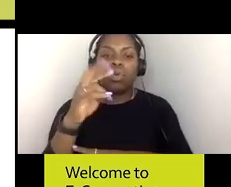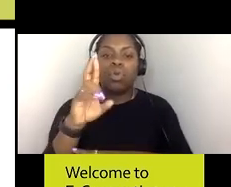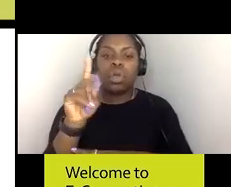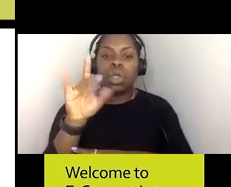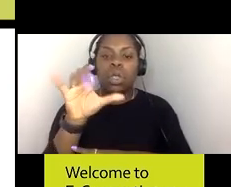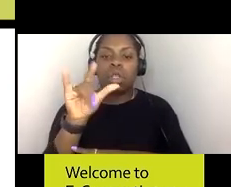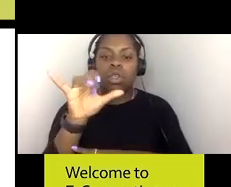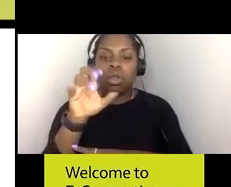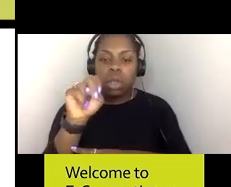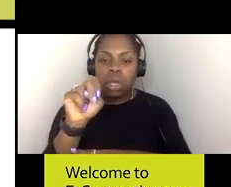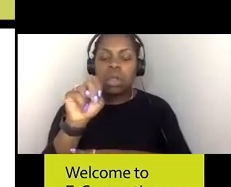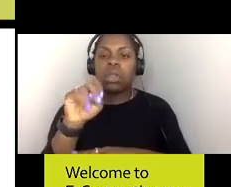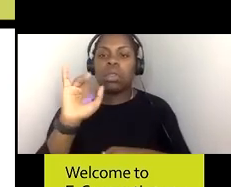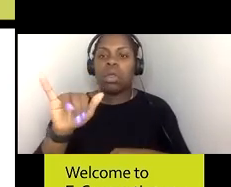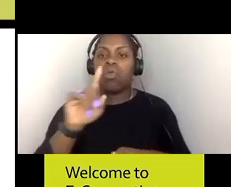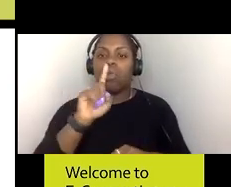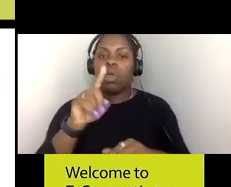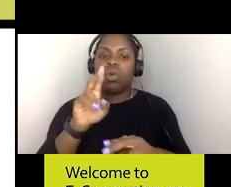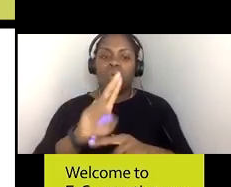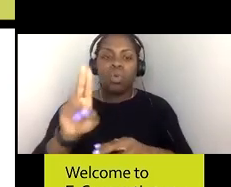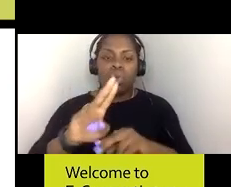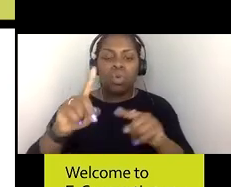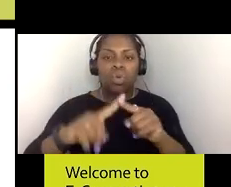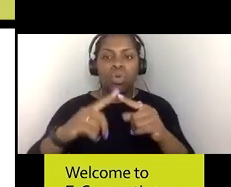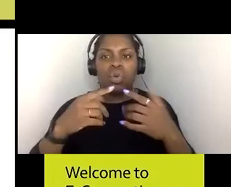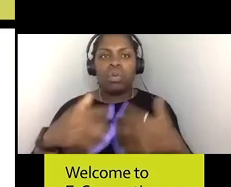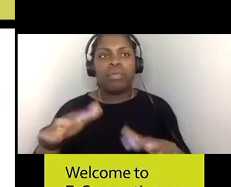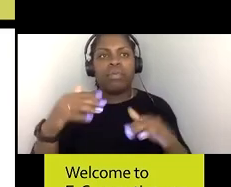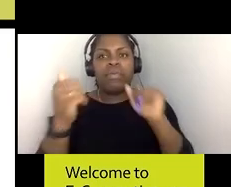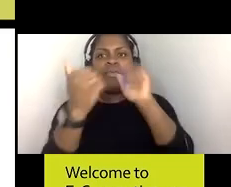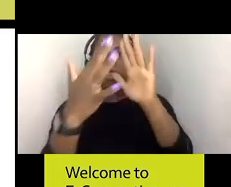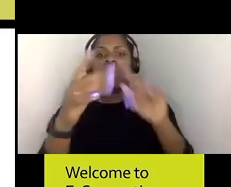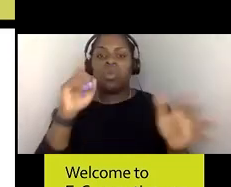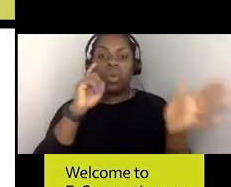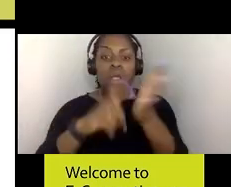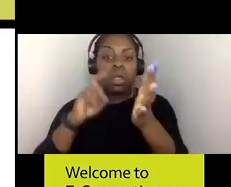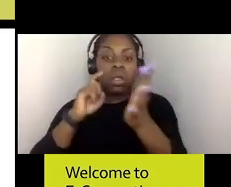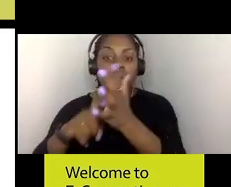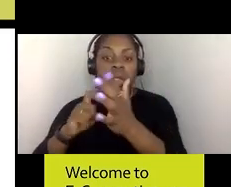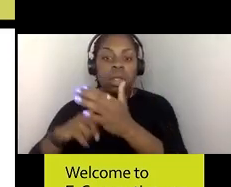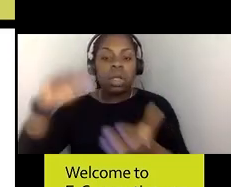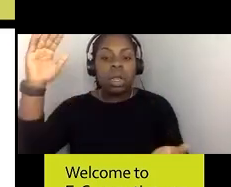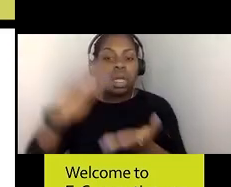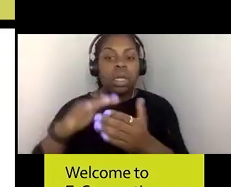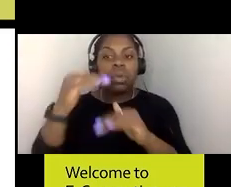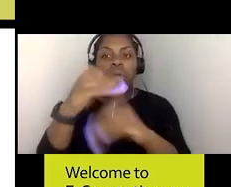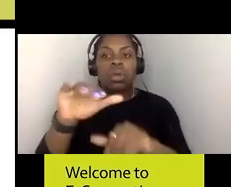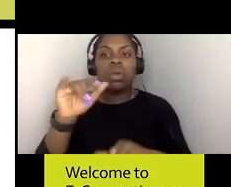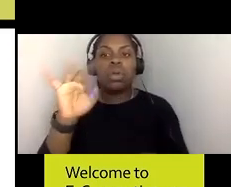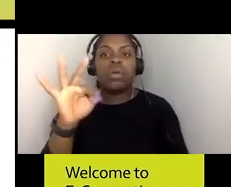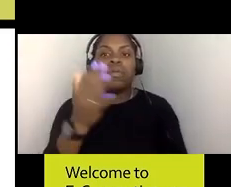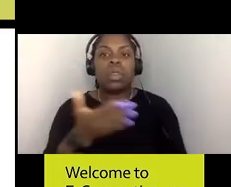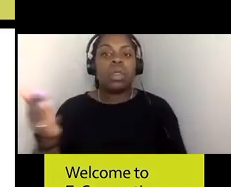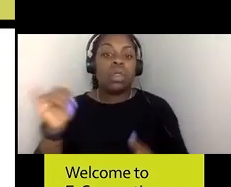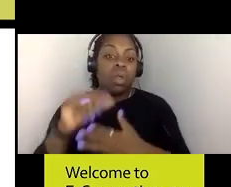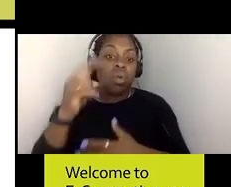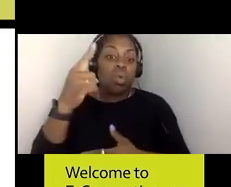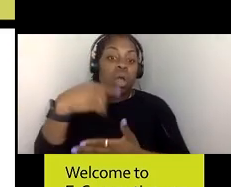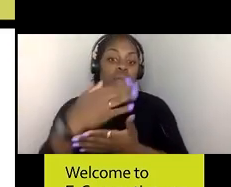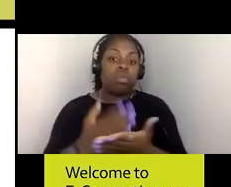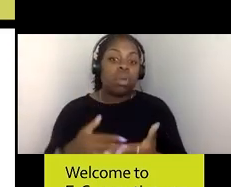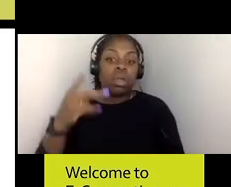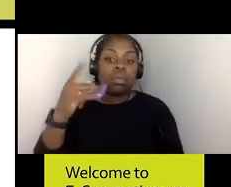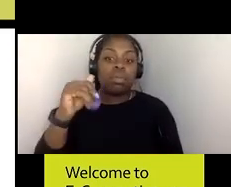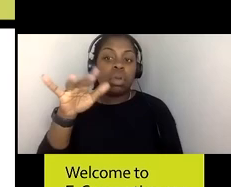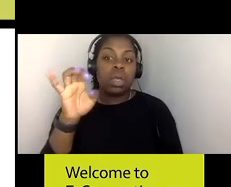electrónica. Tenemos algunas jurisdicciones que quieren eliminar o por lo menos poner restricciones